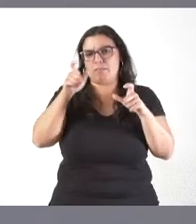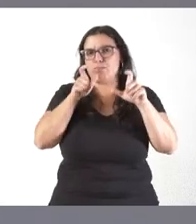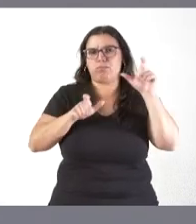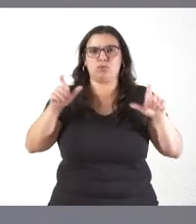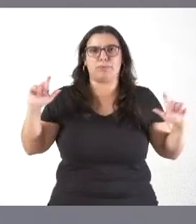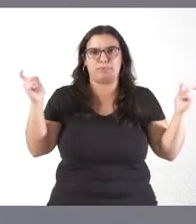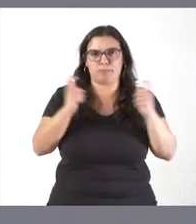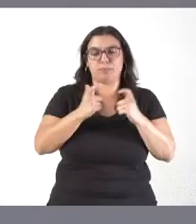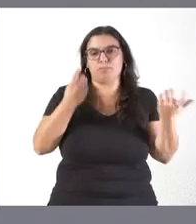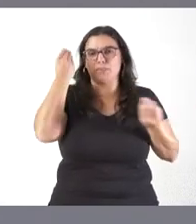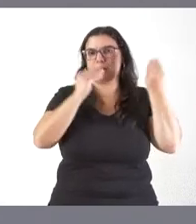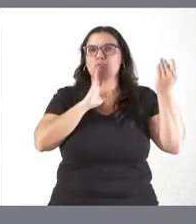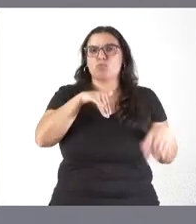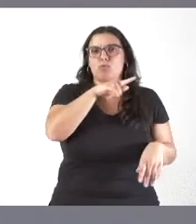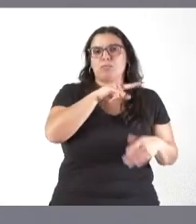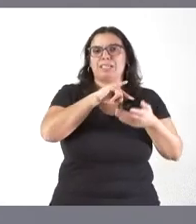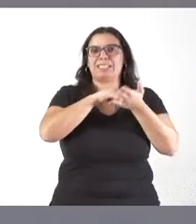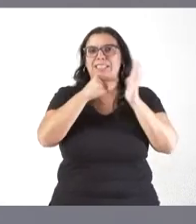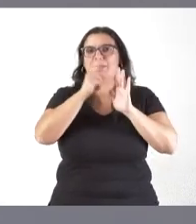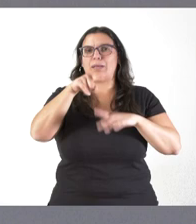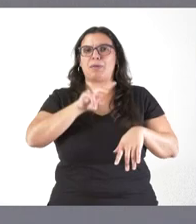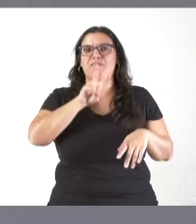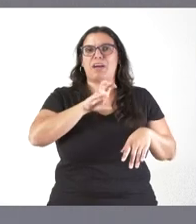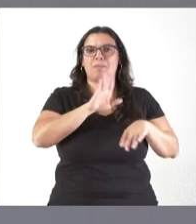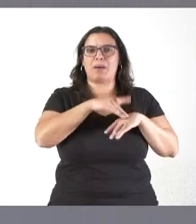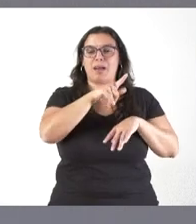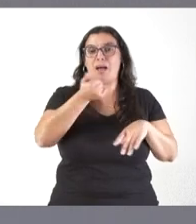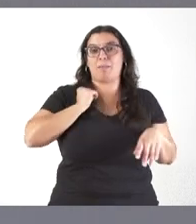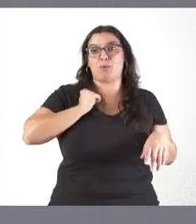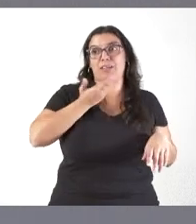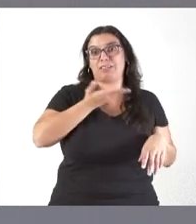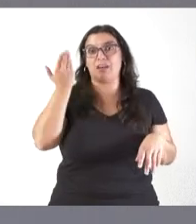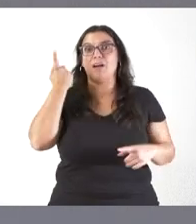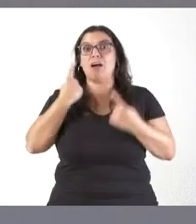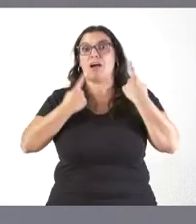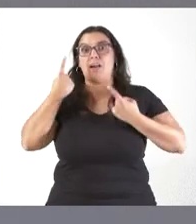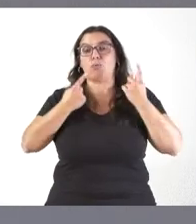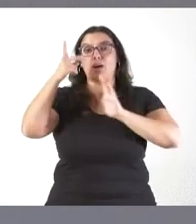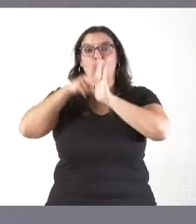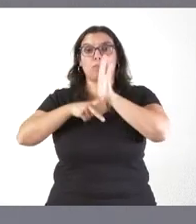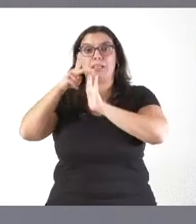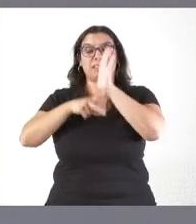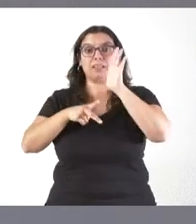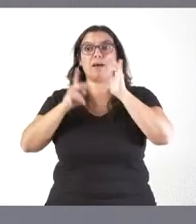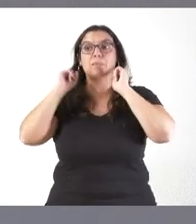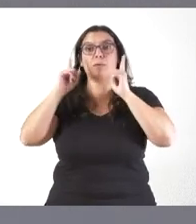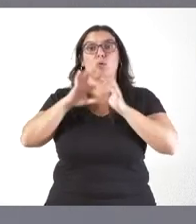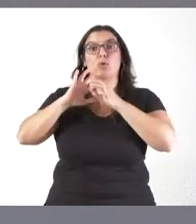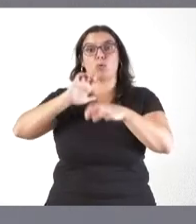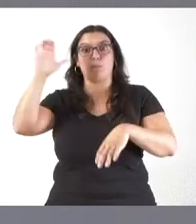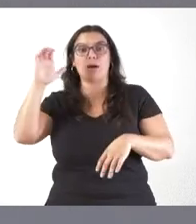parecería muy oportuno establecer el mecanismo para que aprovechando algunas de las normativas que sí prevé la Unión Europea